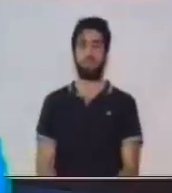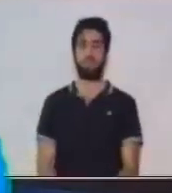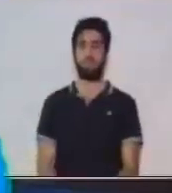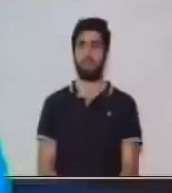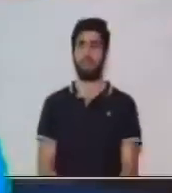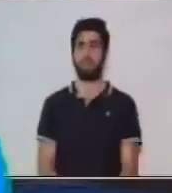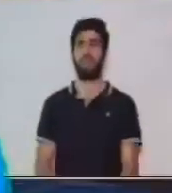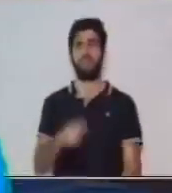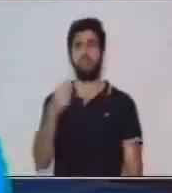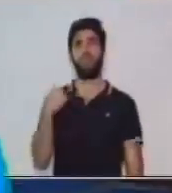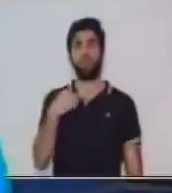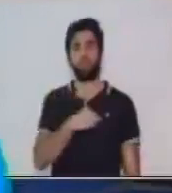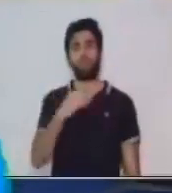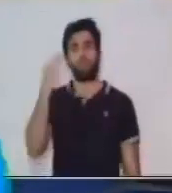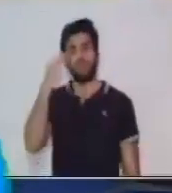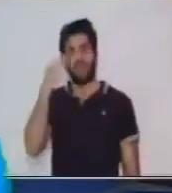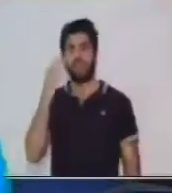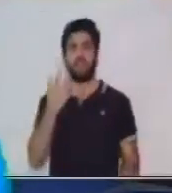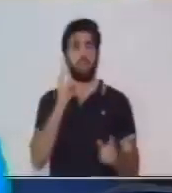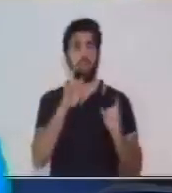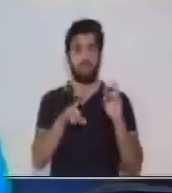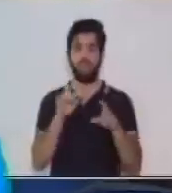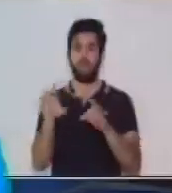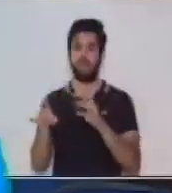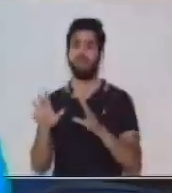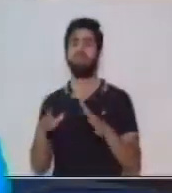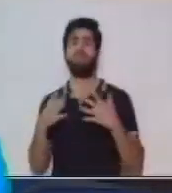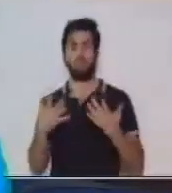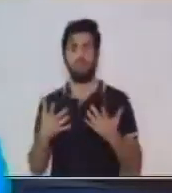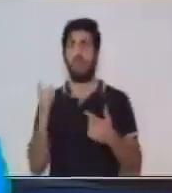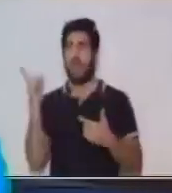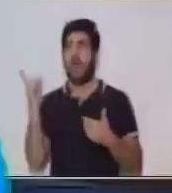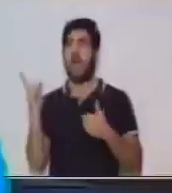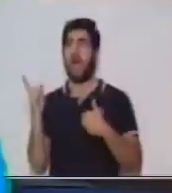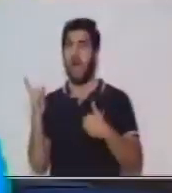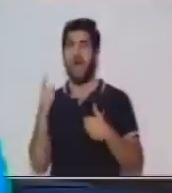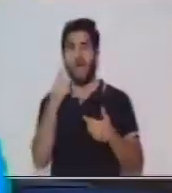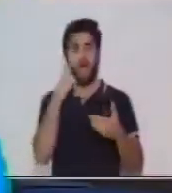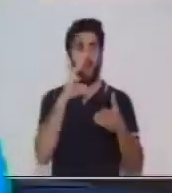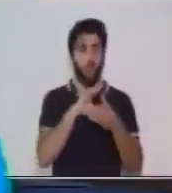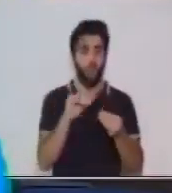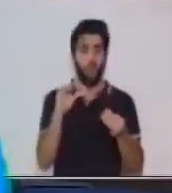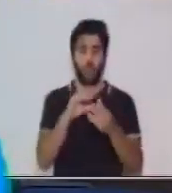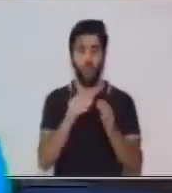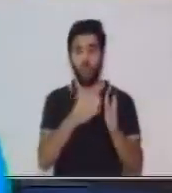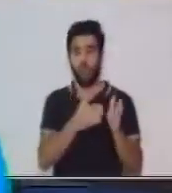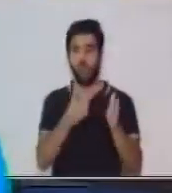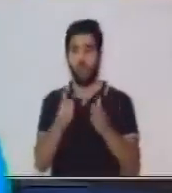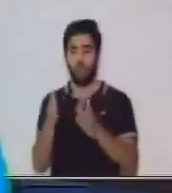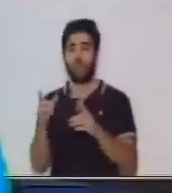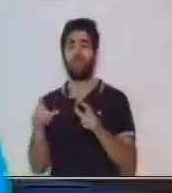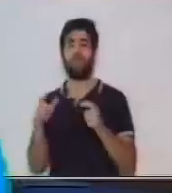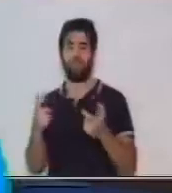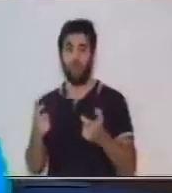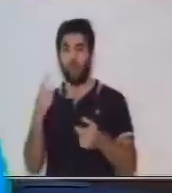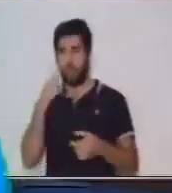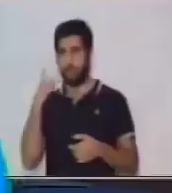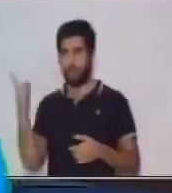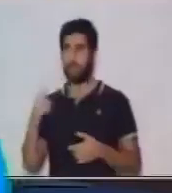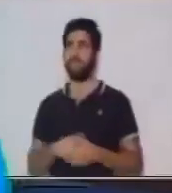Y que sabemos que en ocasiones pues sí tiene mucho que ver con lo que corresponde a las narraciones,